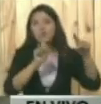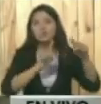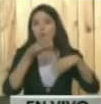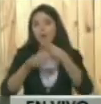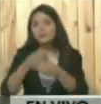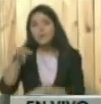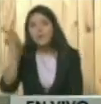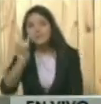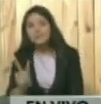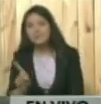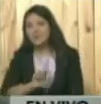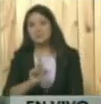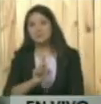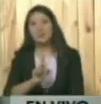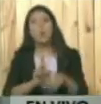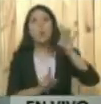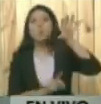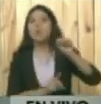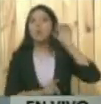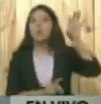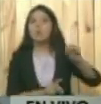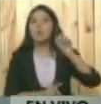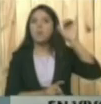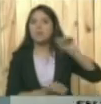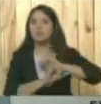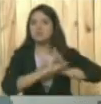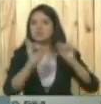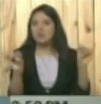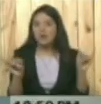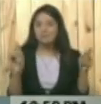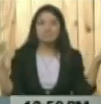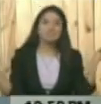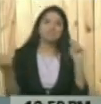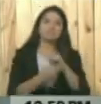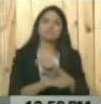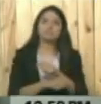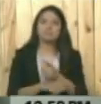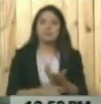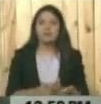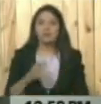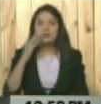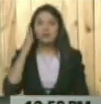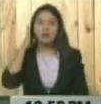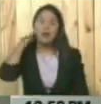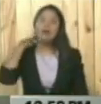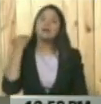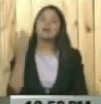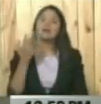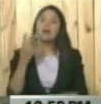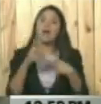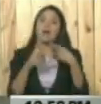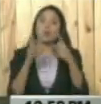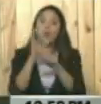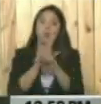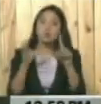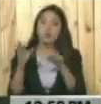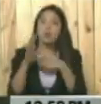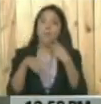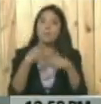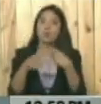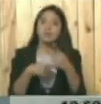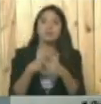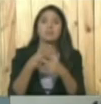en Venezuela, y que rompió, creó una mutación en la cultura productiva de